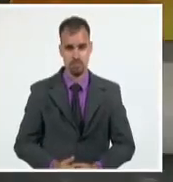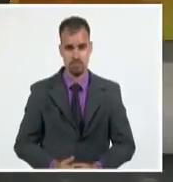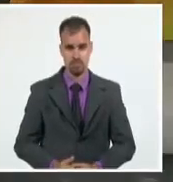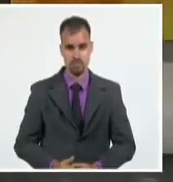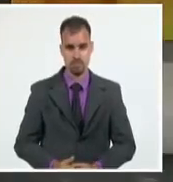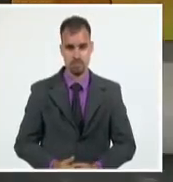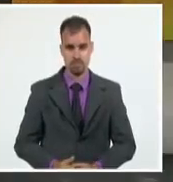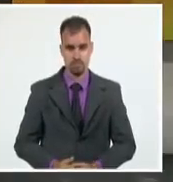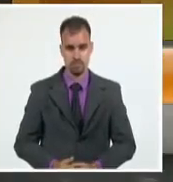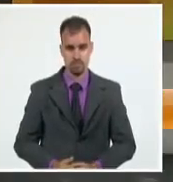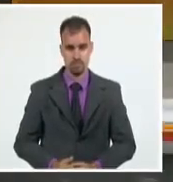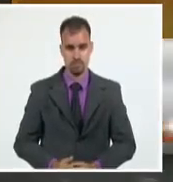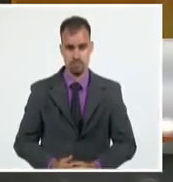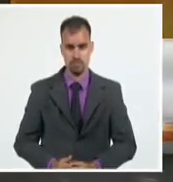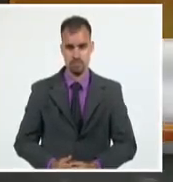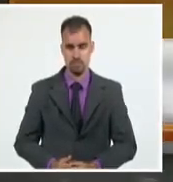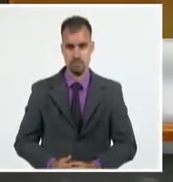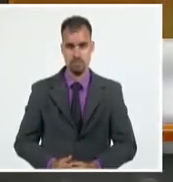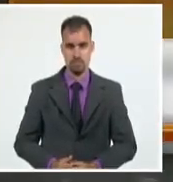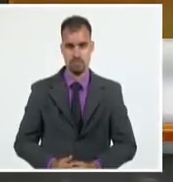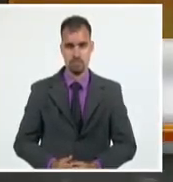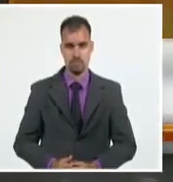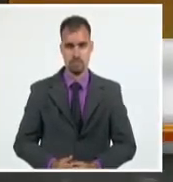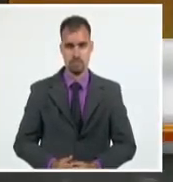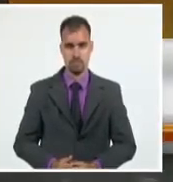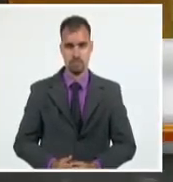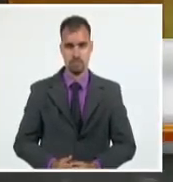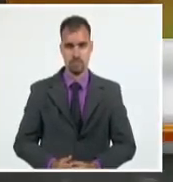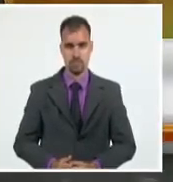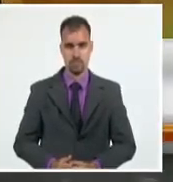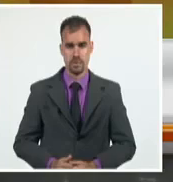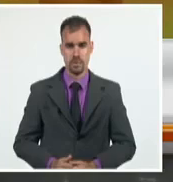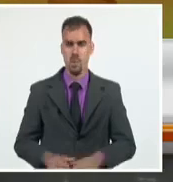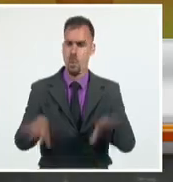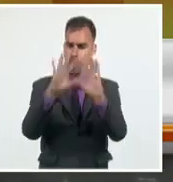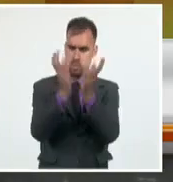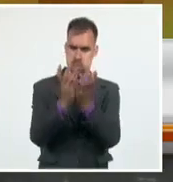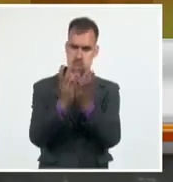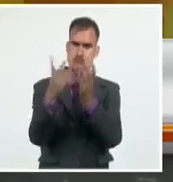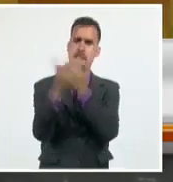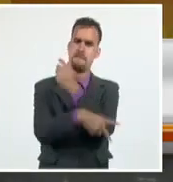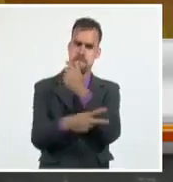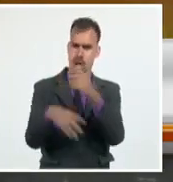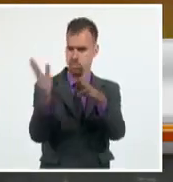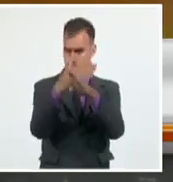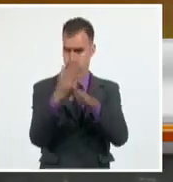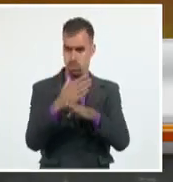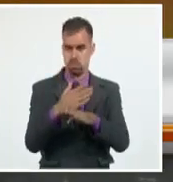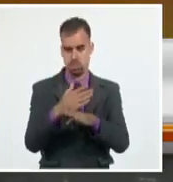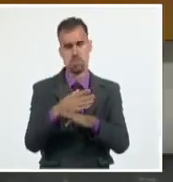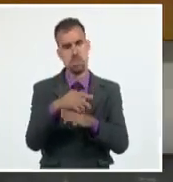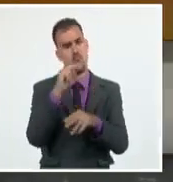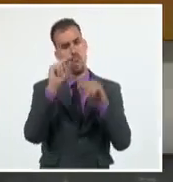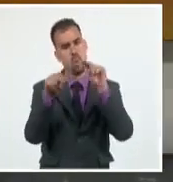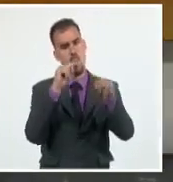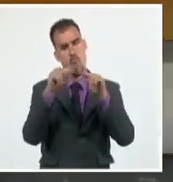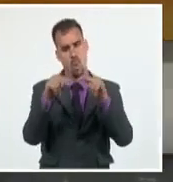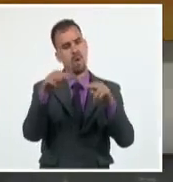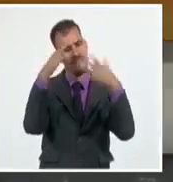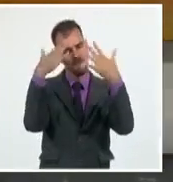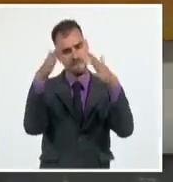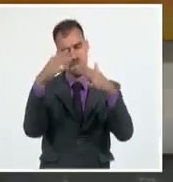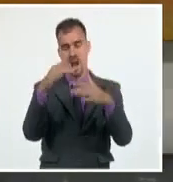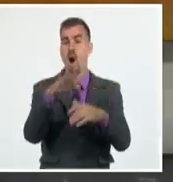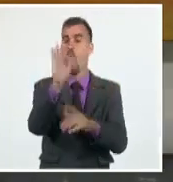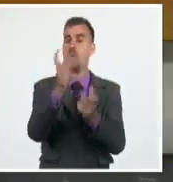Organizaciones y plataformas políticas de varios países en el mundo han enviado mensajes de saludo a la celebración en La Habana del